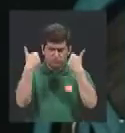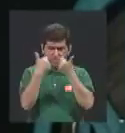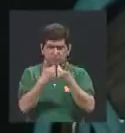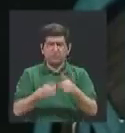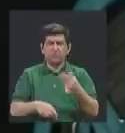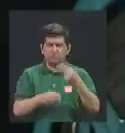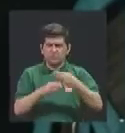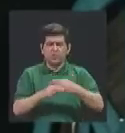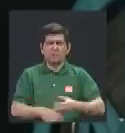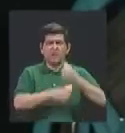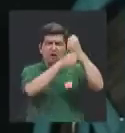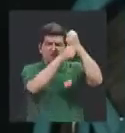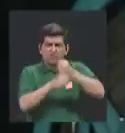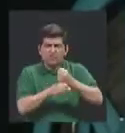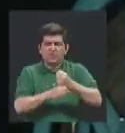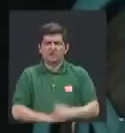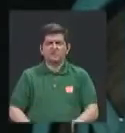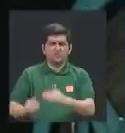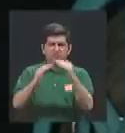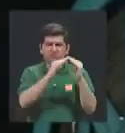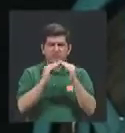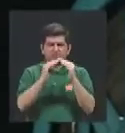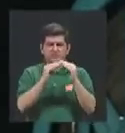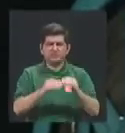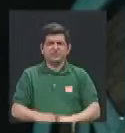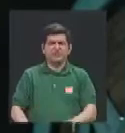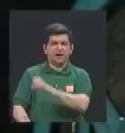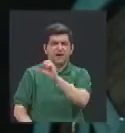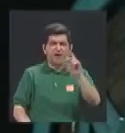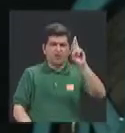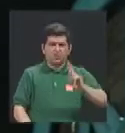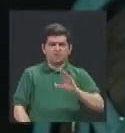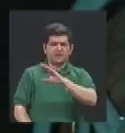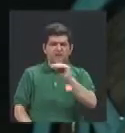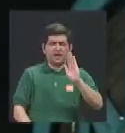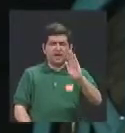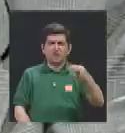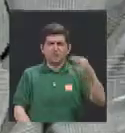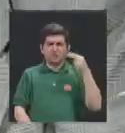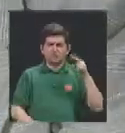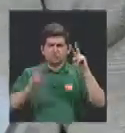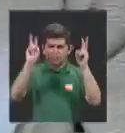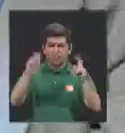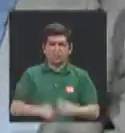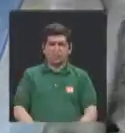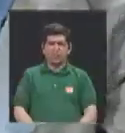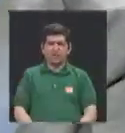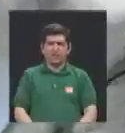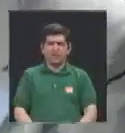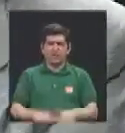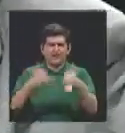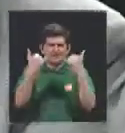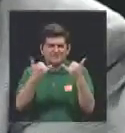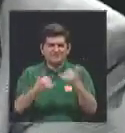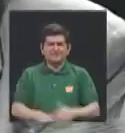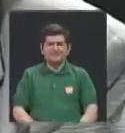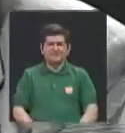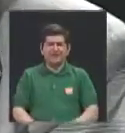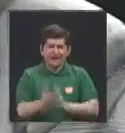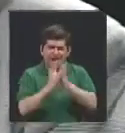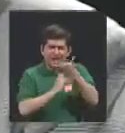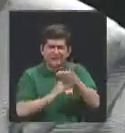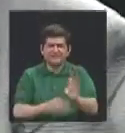están, digamos que agrupados en esto que se llama la Fundación Cívica Costa Rica y su historia. es un gran instrumento. ¿Cómo fue el acceso ya